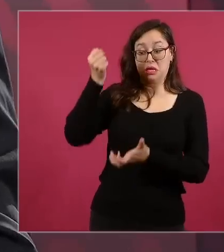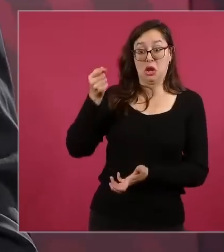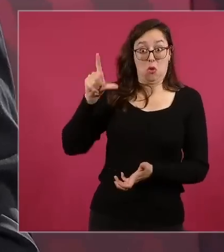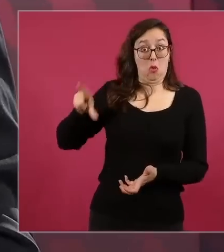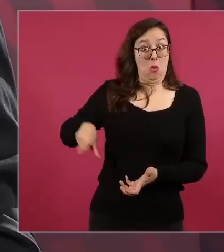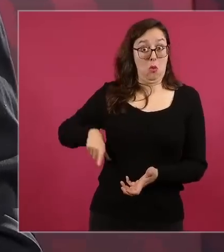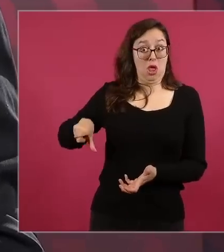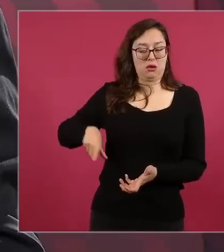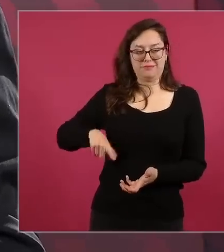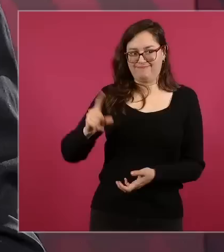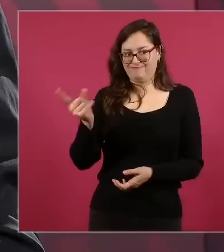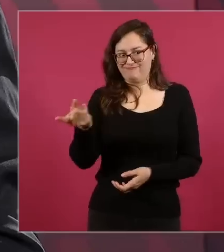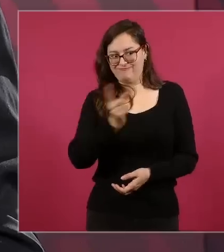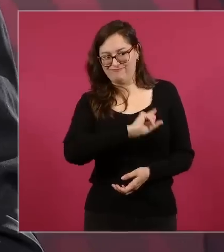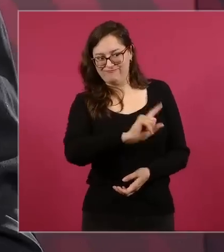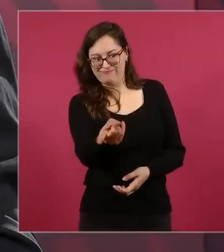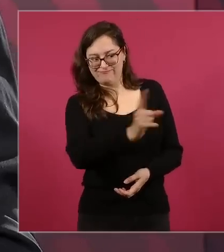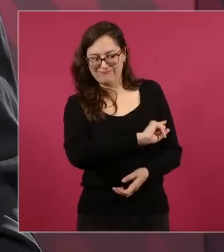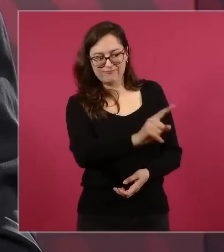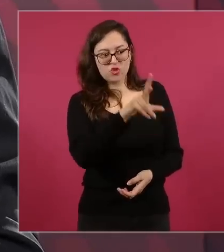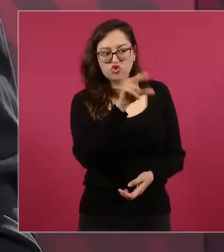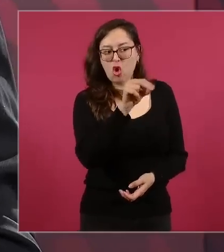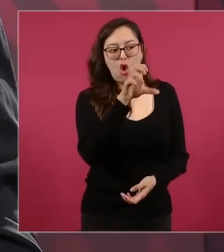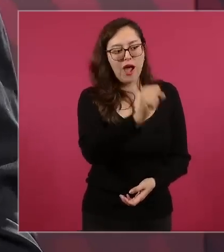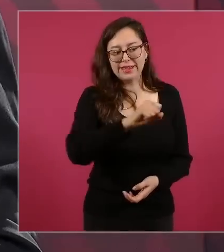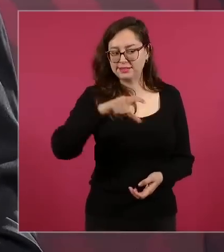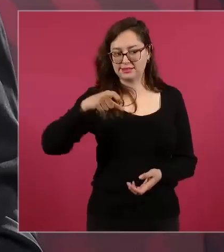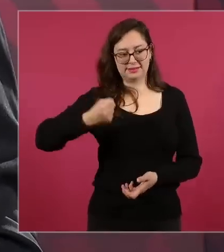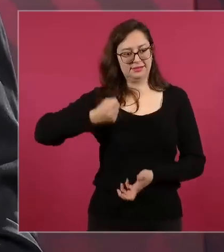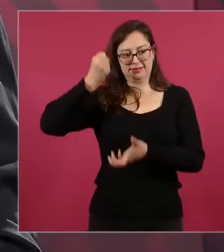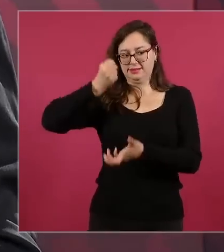creencias de que el presupuesto era del gobierno